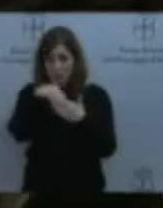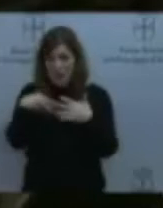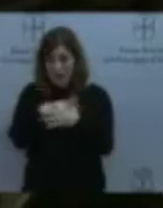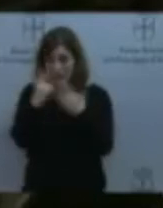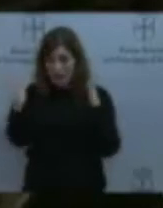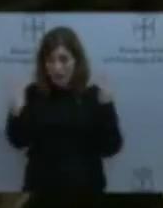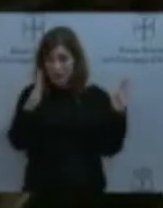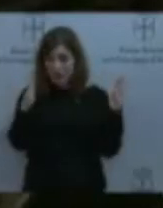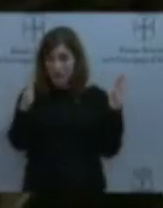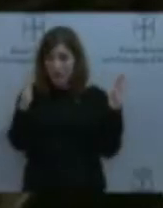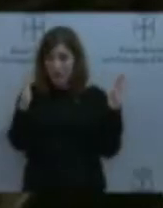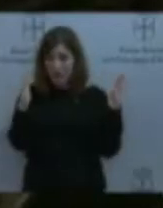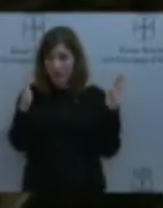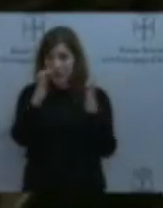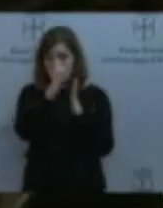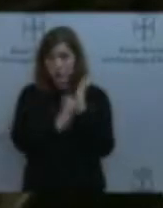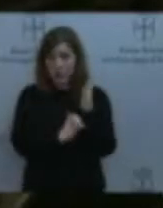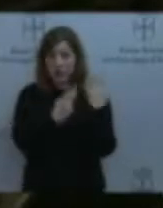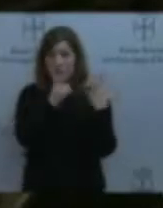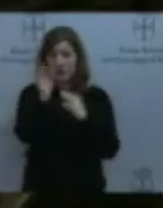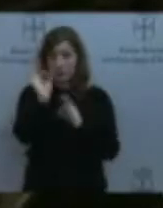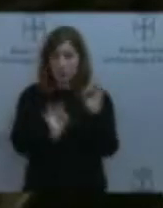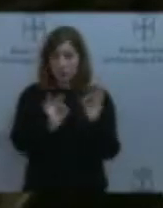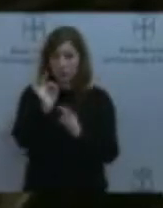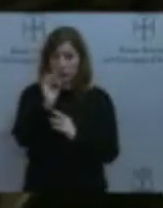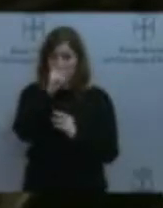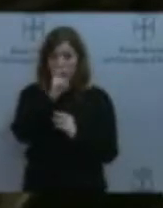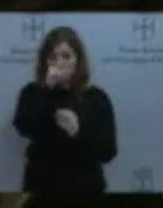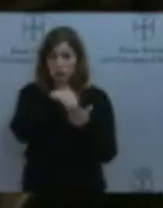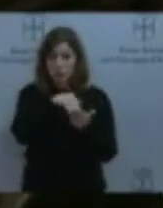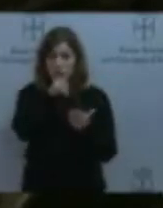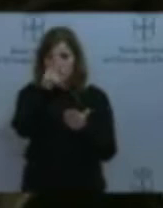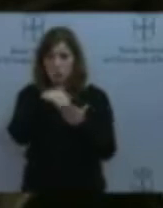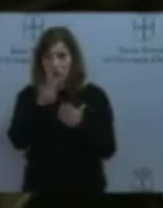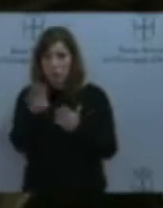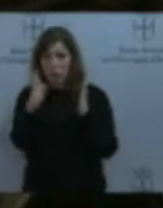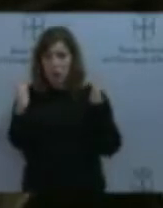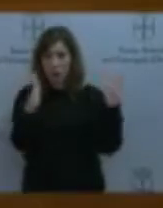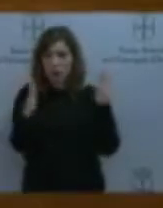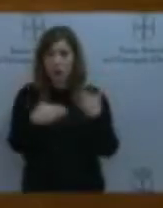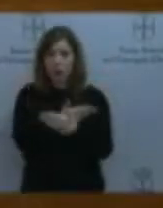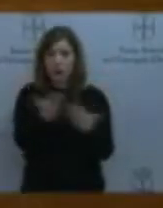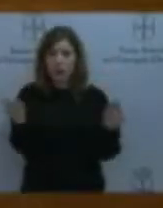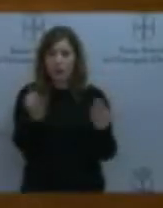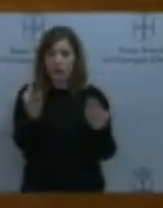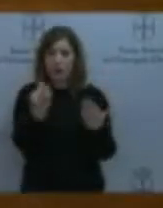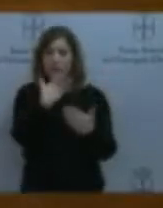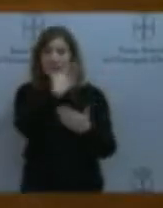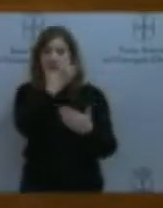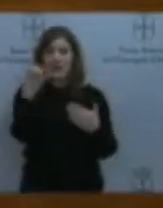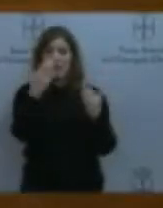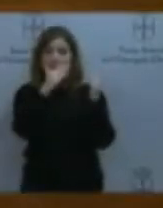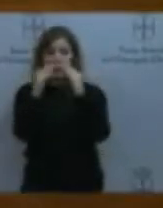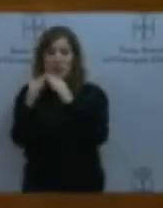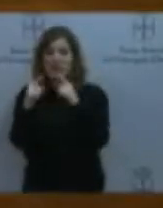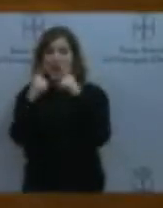se redujo en más de un 70%. Entre 2000 y 2004 se ofrecían prácticamente a un ritmo de 500 viviendas anuales. Este